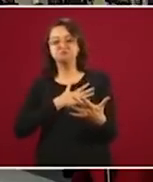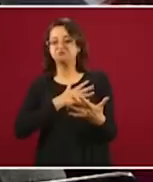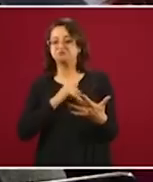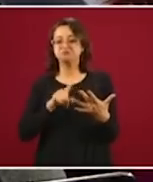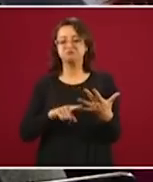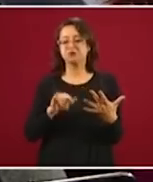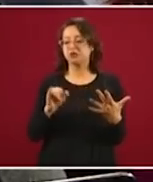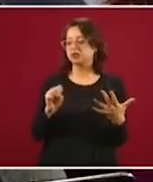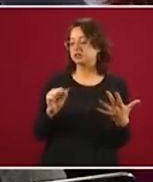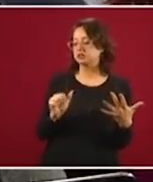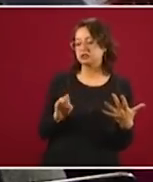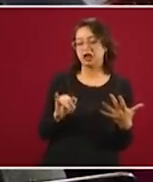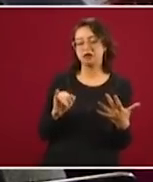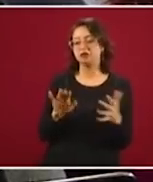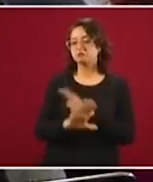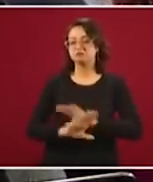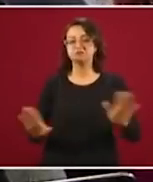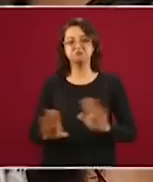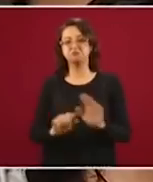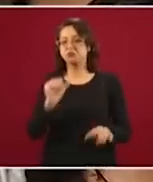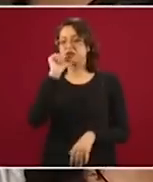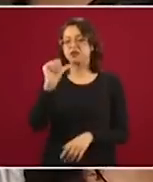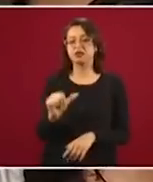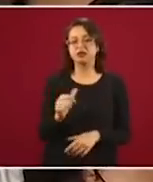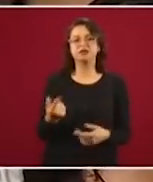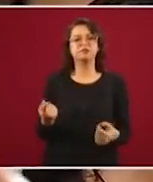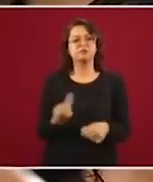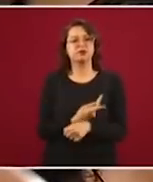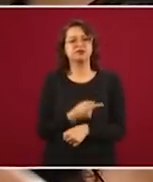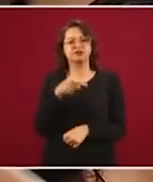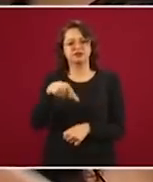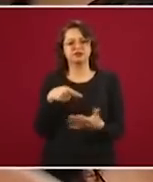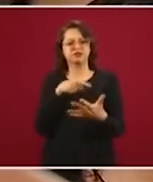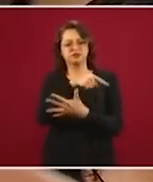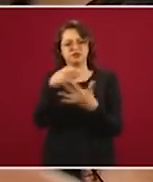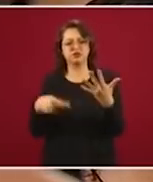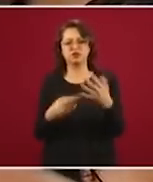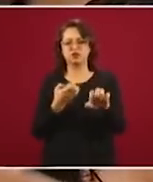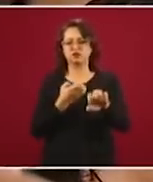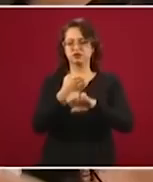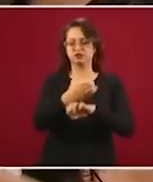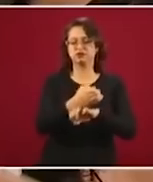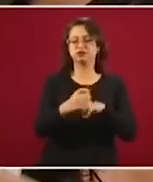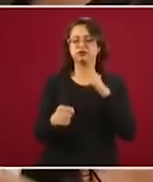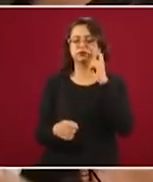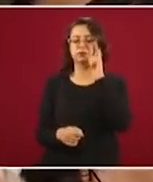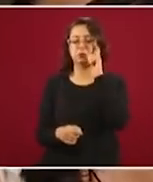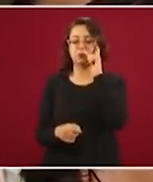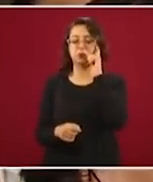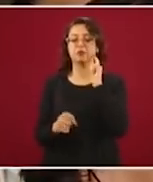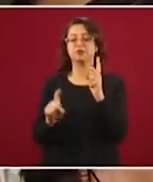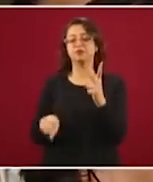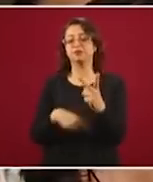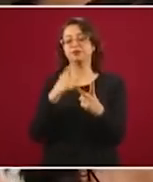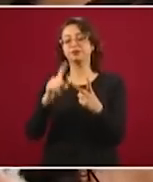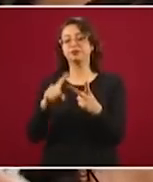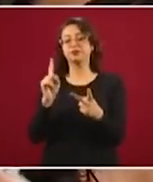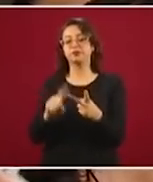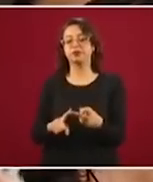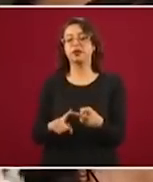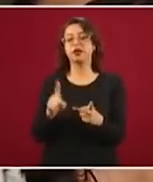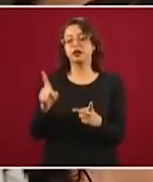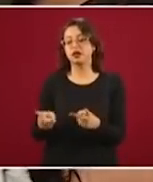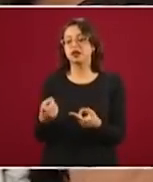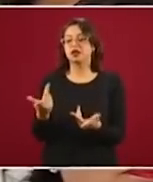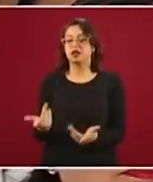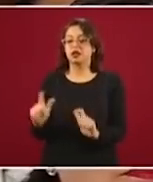se adhirieron al INSABI. ¿Ahí qué va a suceder? Y también sobre el Fondo de Bienestar. Anteriormente con el Seguro